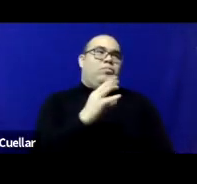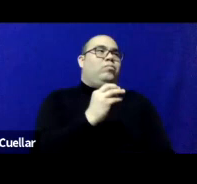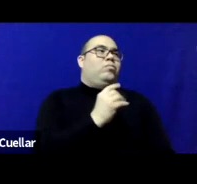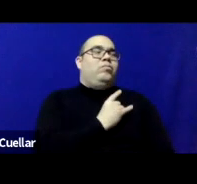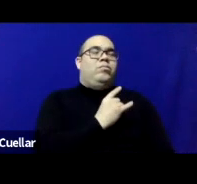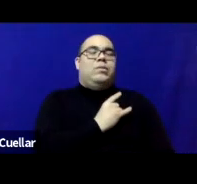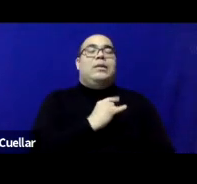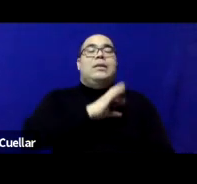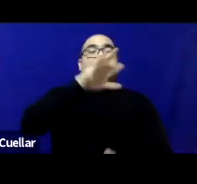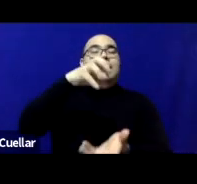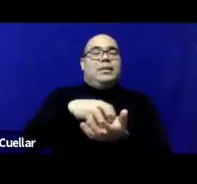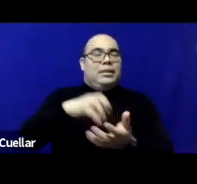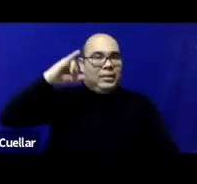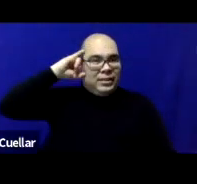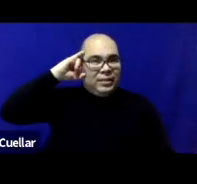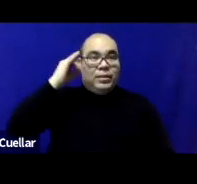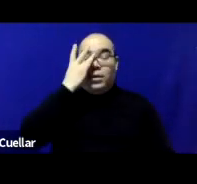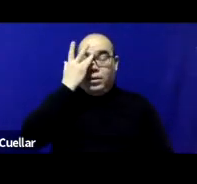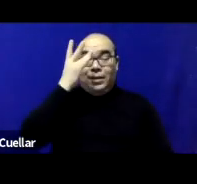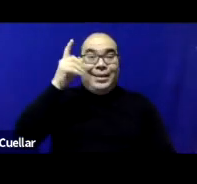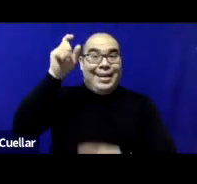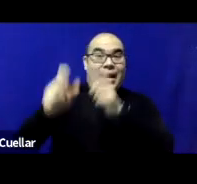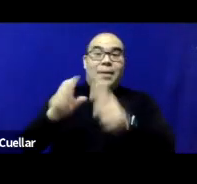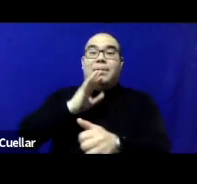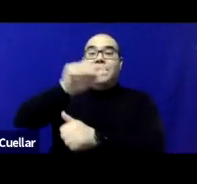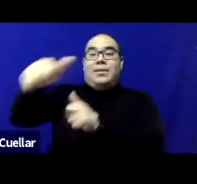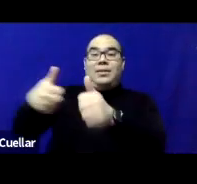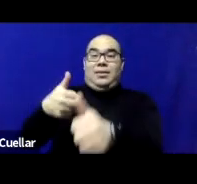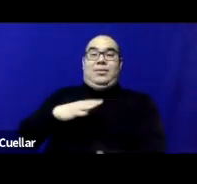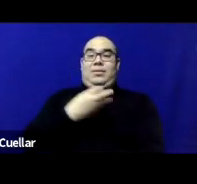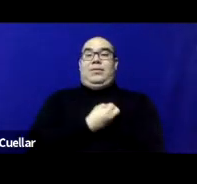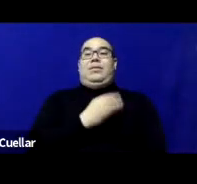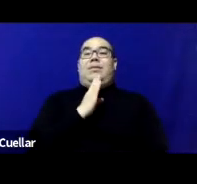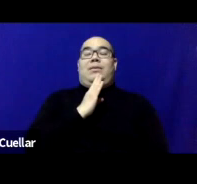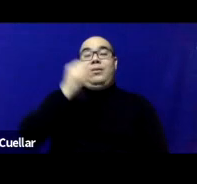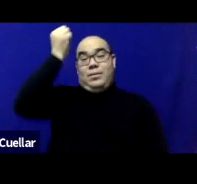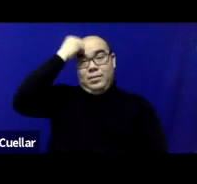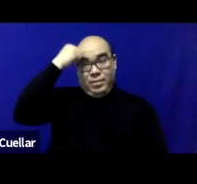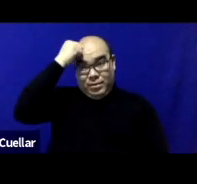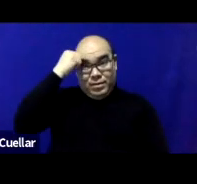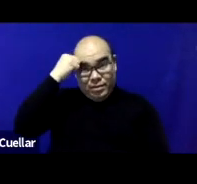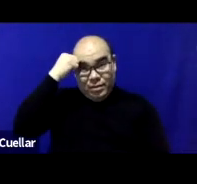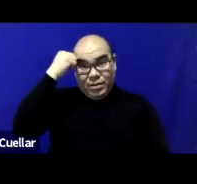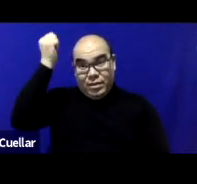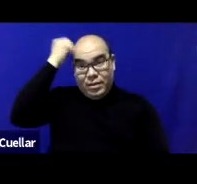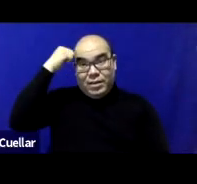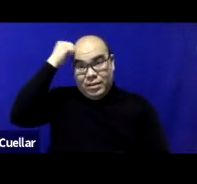centros psicológicos y las personas que están detrás somos nosotros mismos, es decir, los profesores. Y desde allí, pues